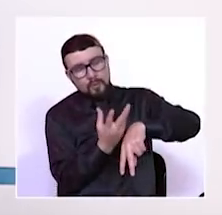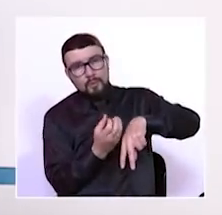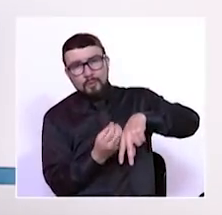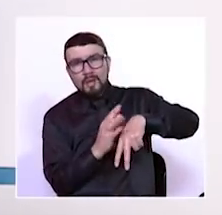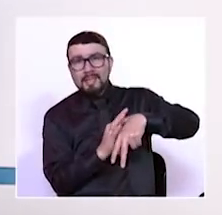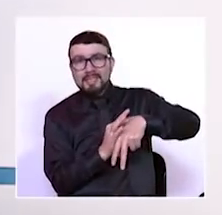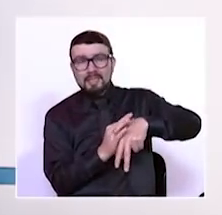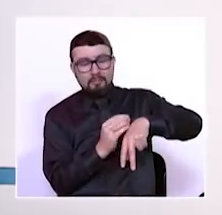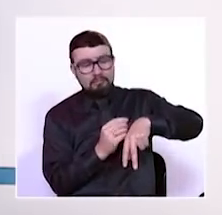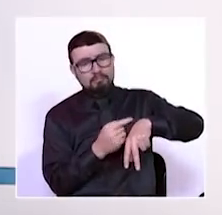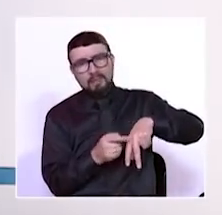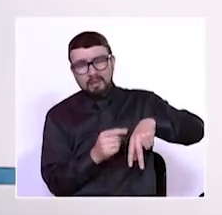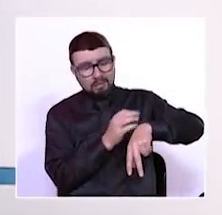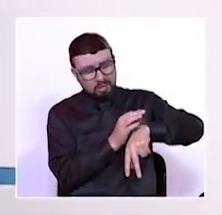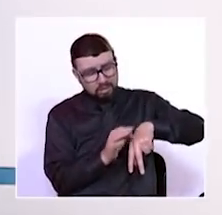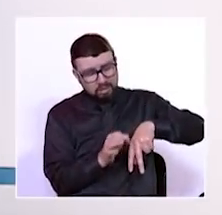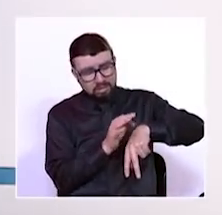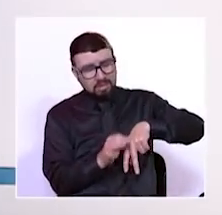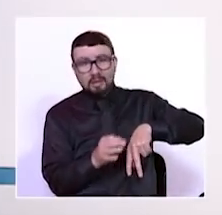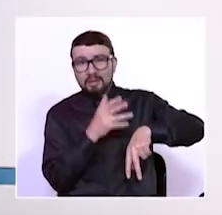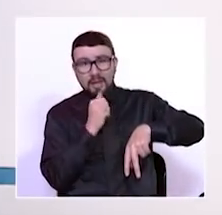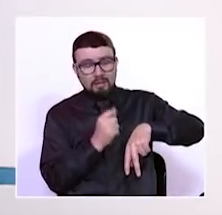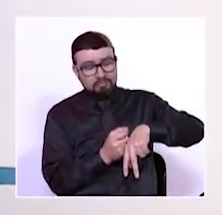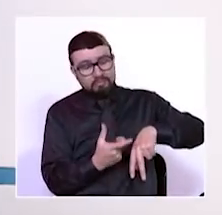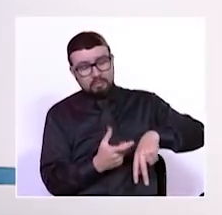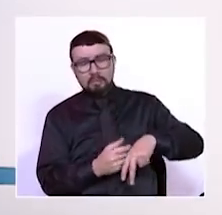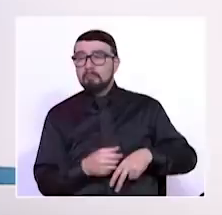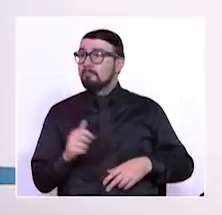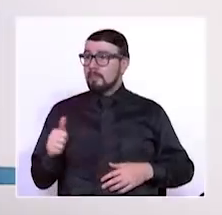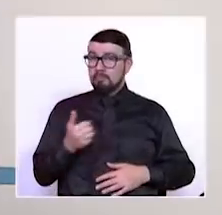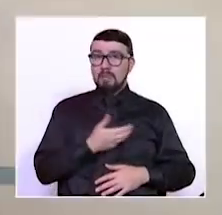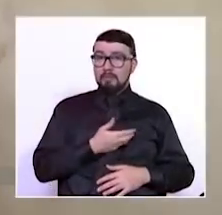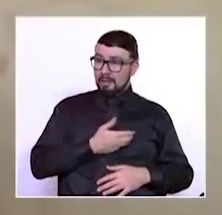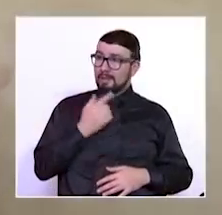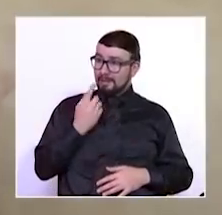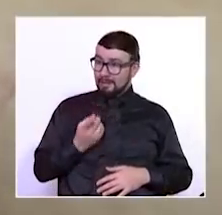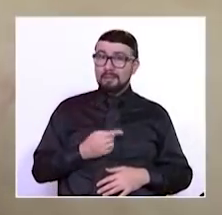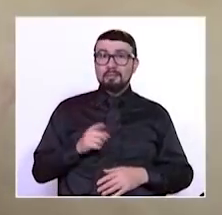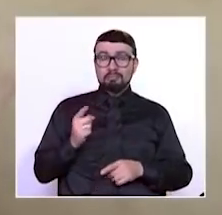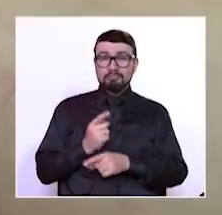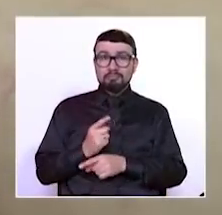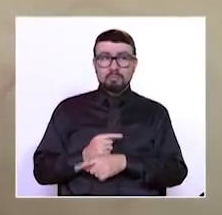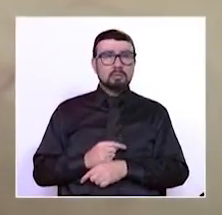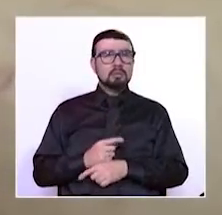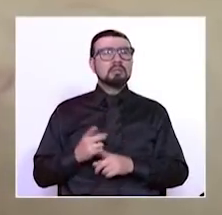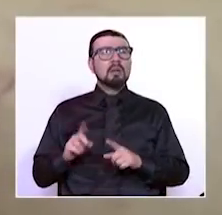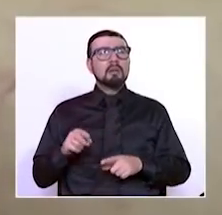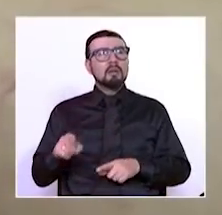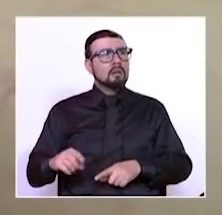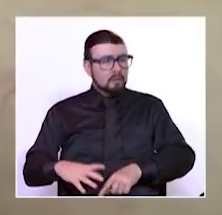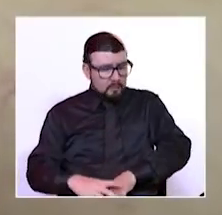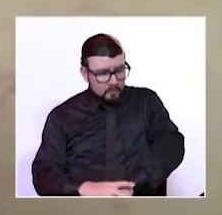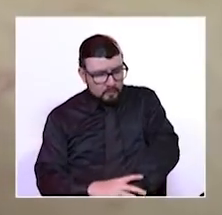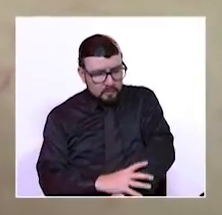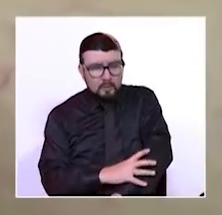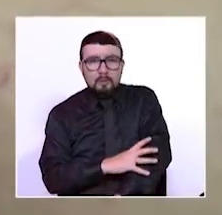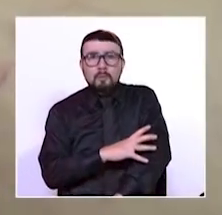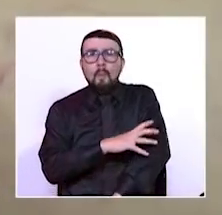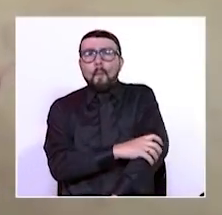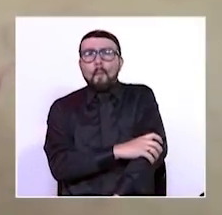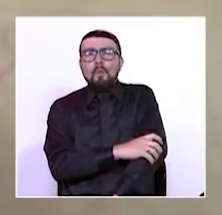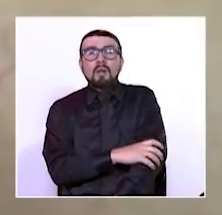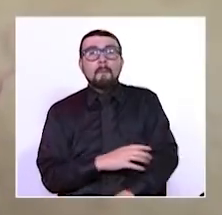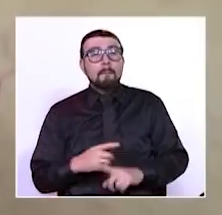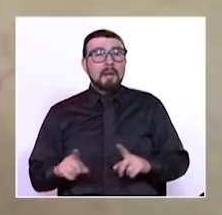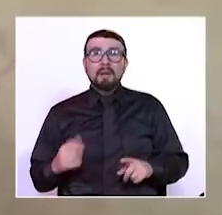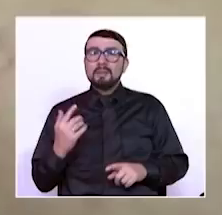esté desarrollando, porque ella dice, es que mi mamá hace todo eso, doctor, incluso las medias, pero las medias le causan